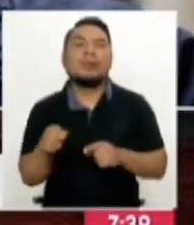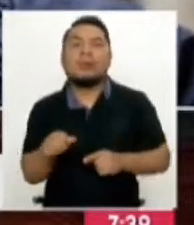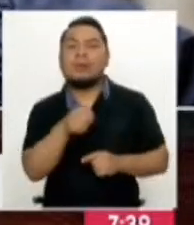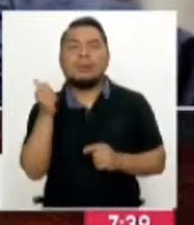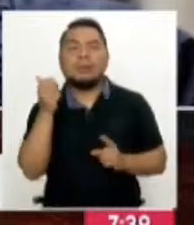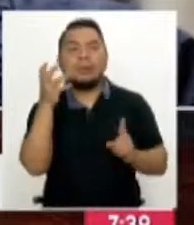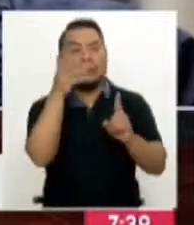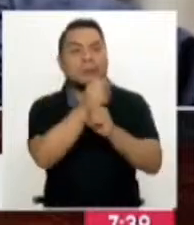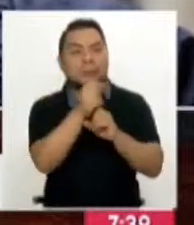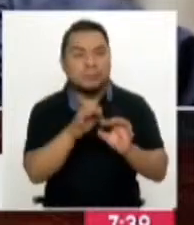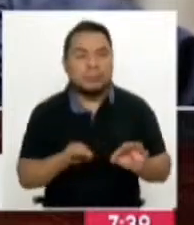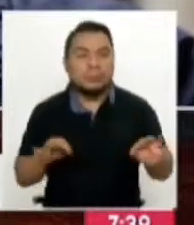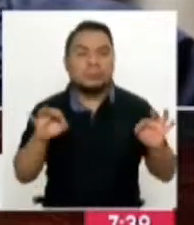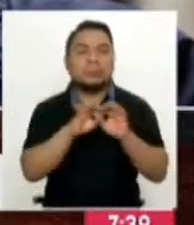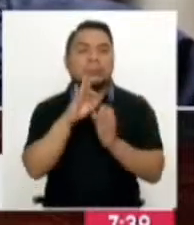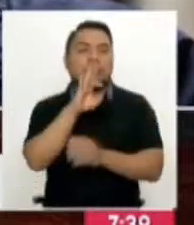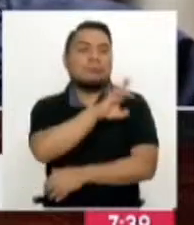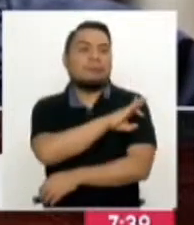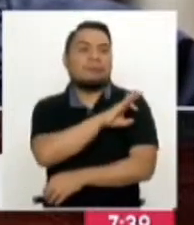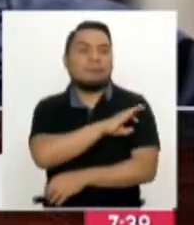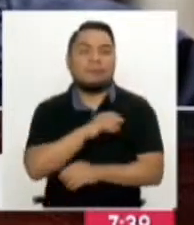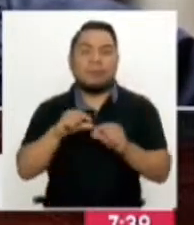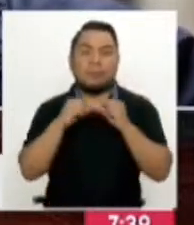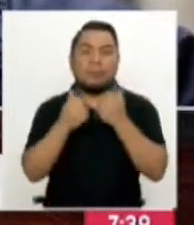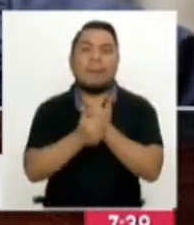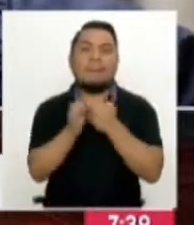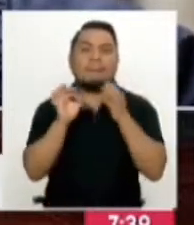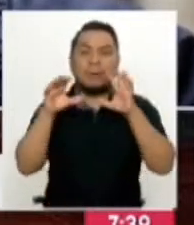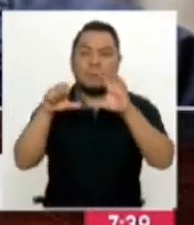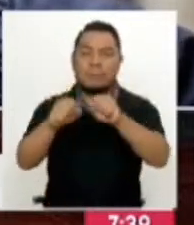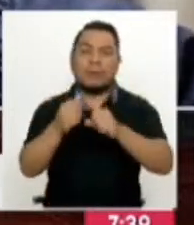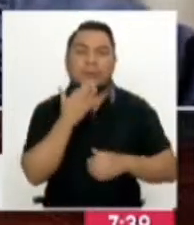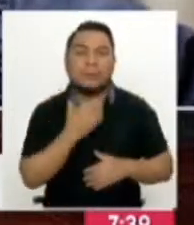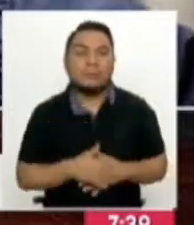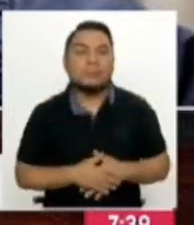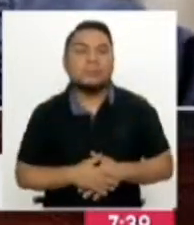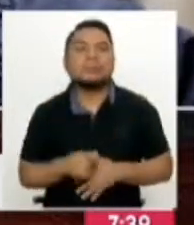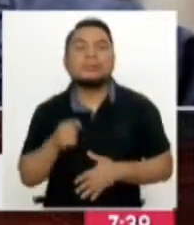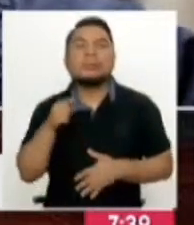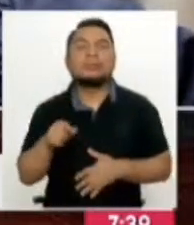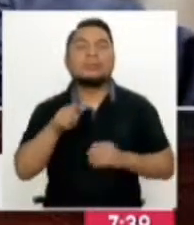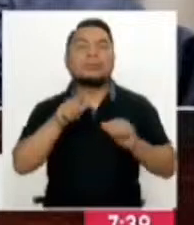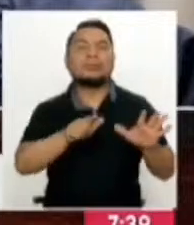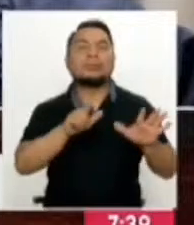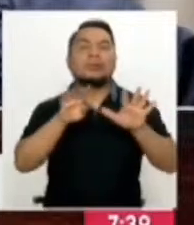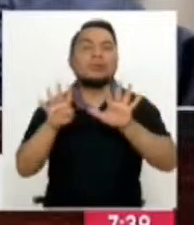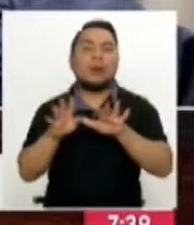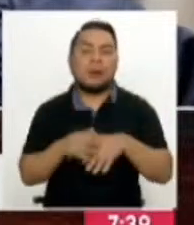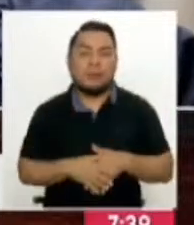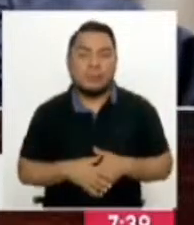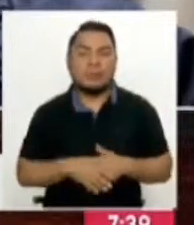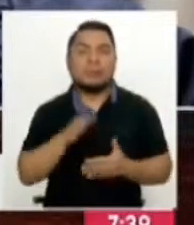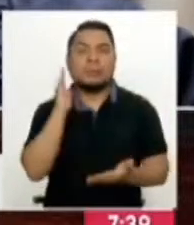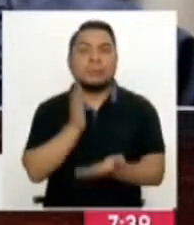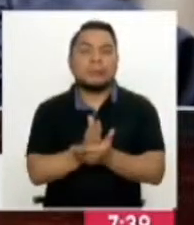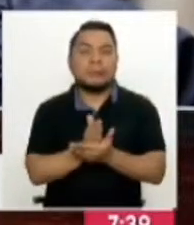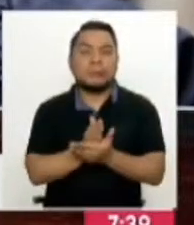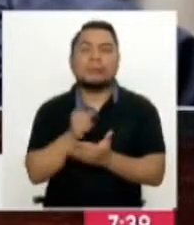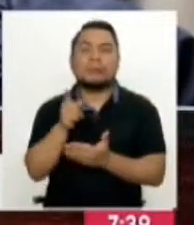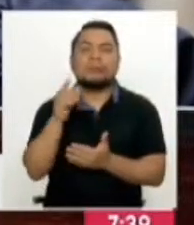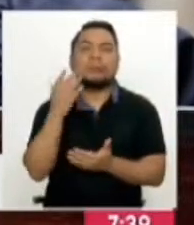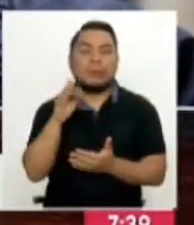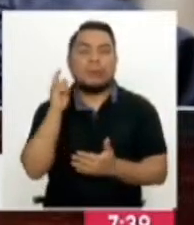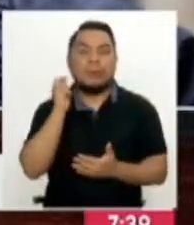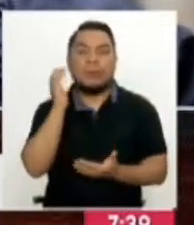logros importantes de las Fiscalías contra el Crimen Organizado son las 79 sentencias condenatorias que